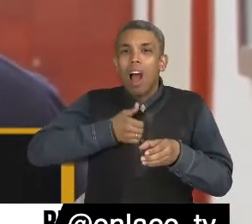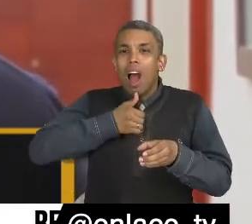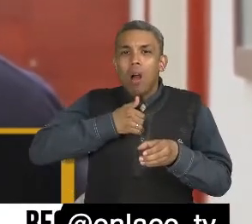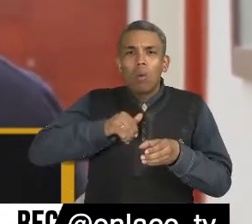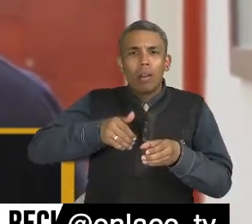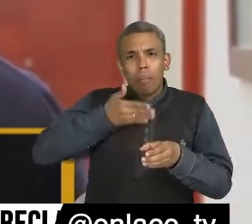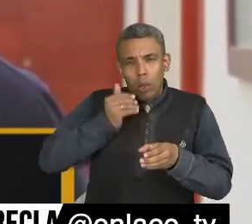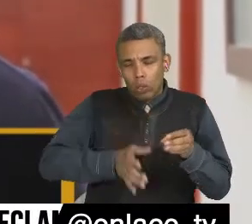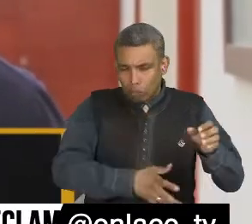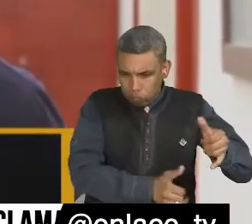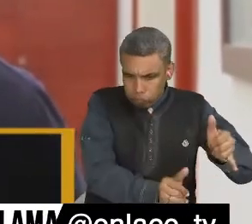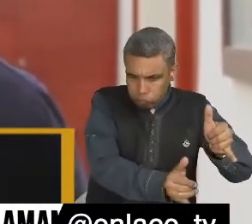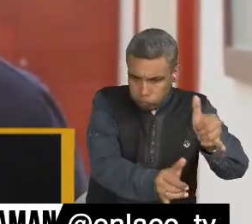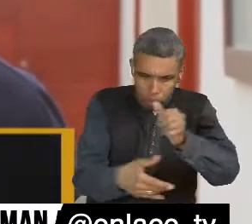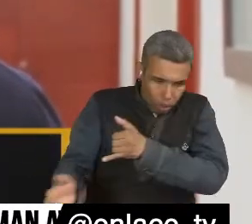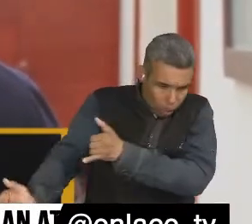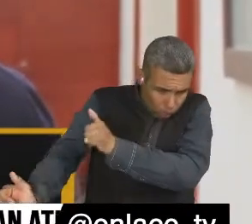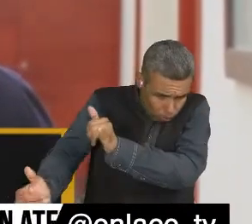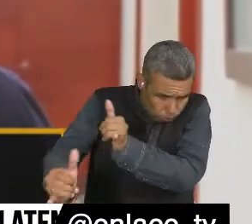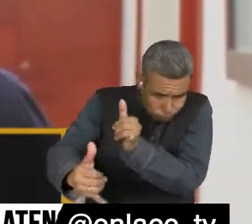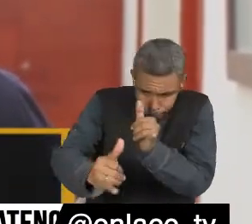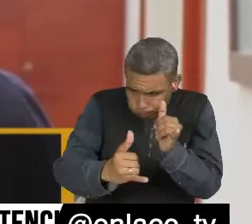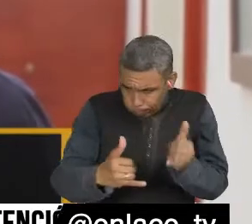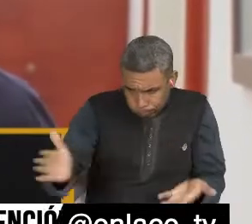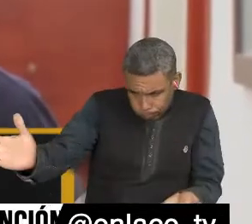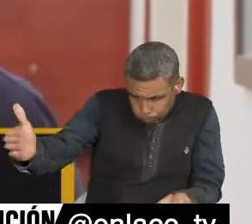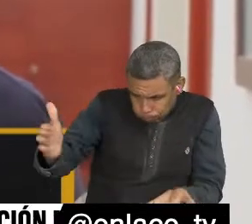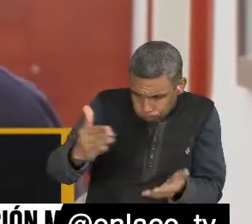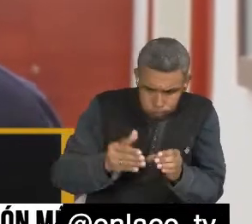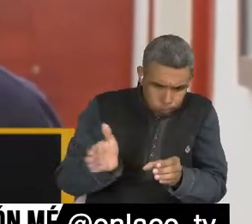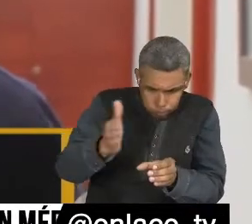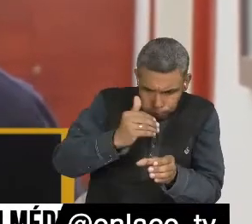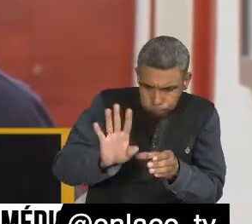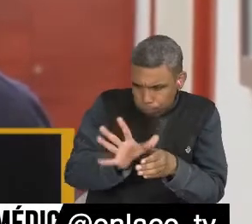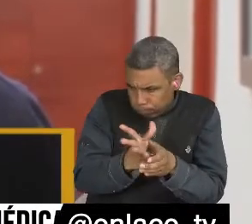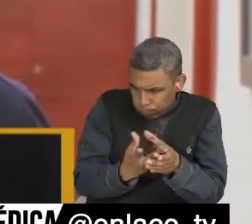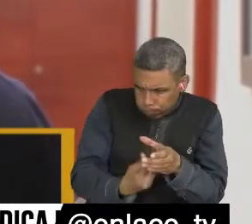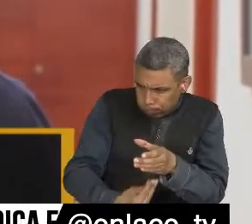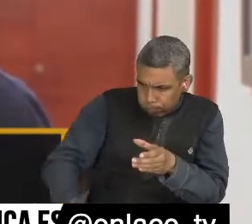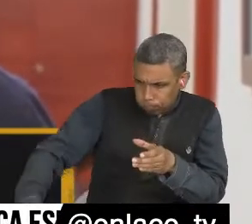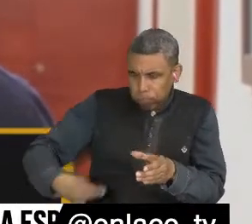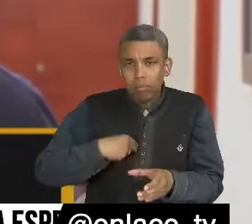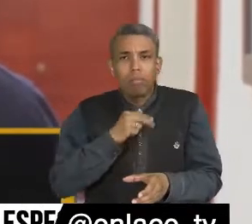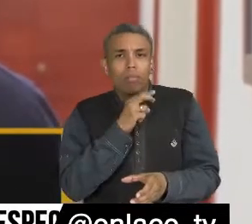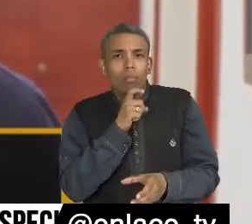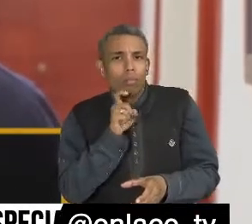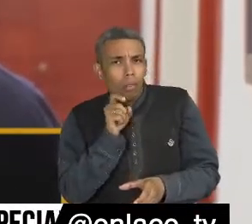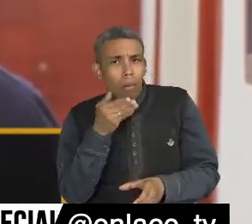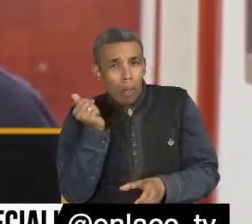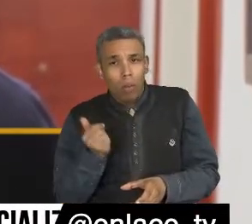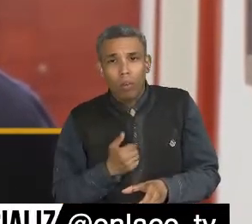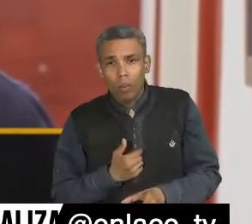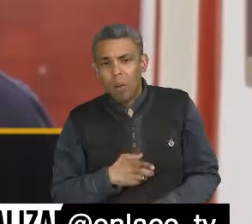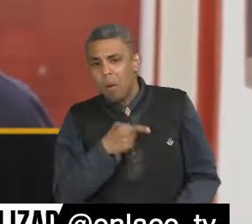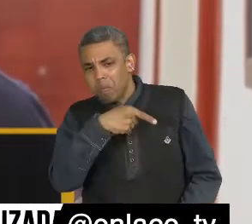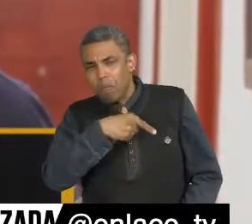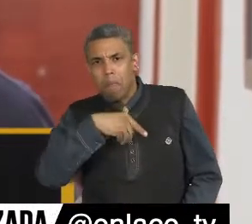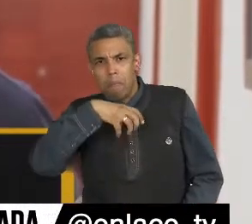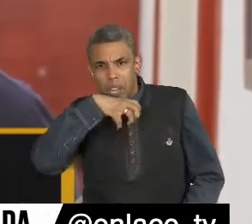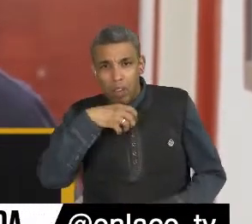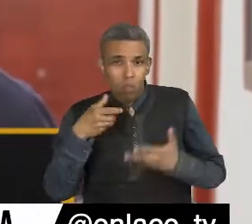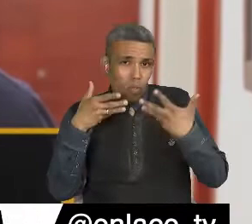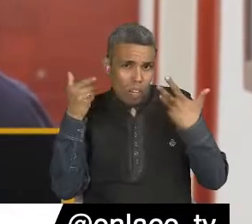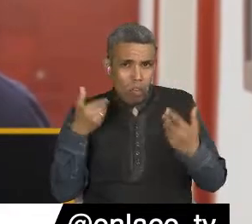sitios. Si tienen mascotas, es bueno que esas mascotas las dejen donde uno es familiar o un